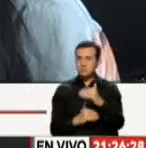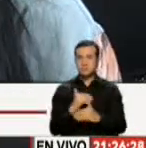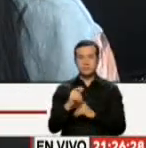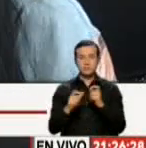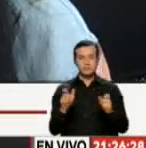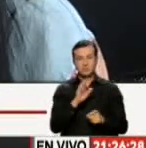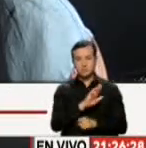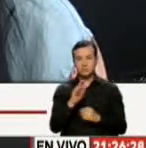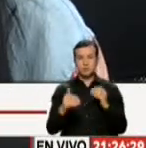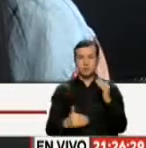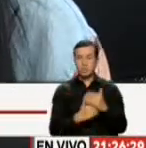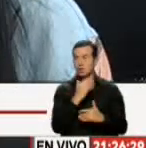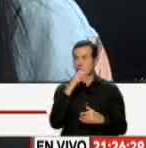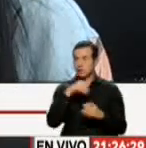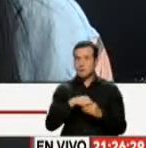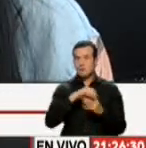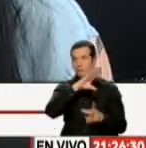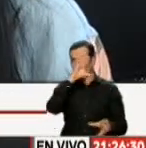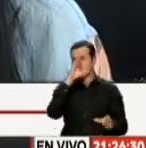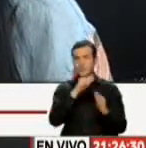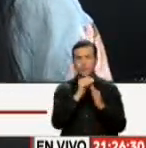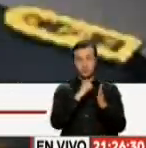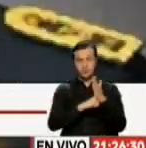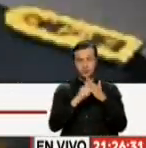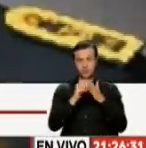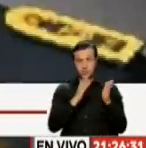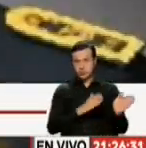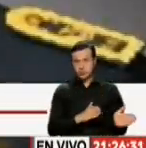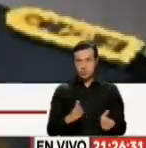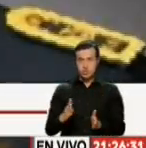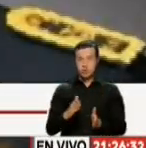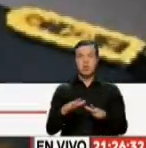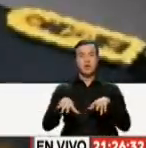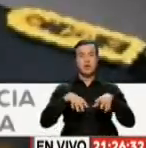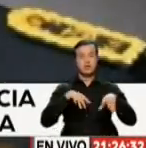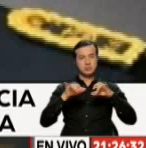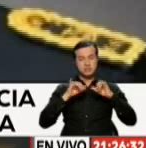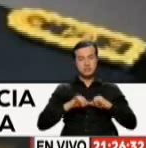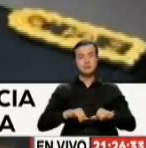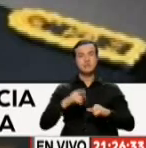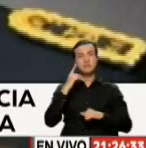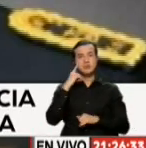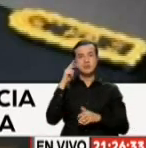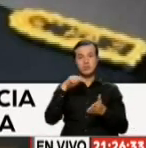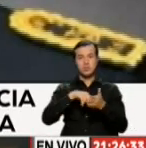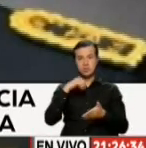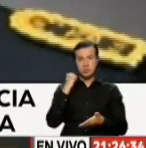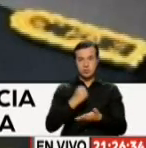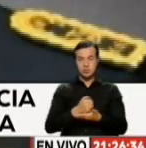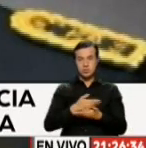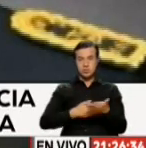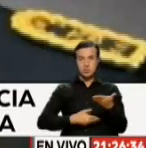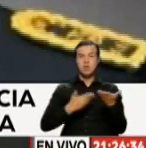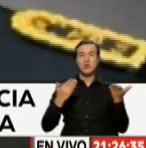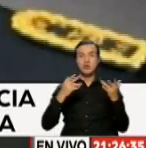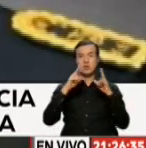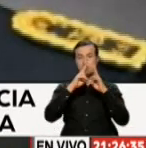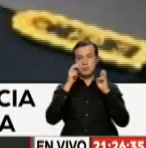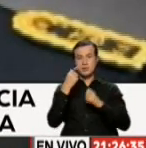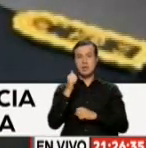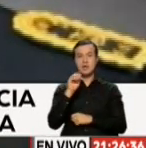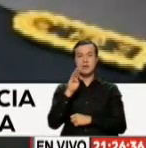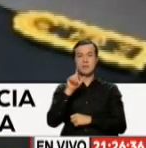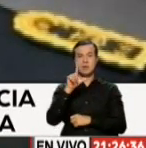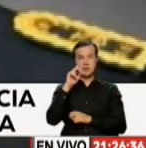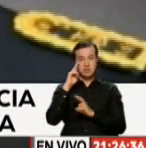quienes vengan, pues, encuentren un ministerio ordenado. Entre las últimas acciones está el haber notarizado los documentos relacionados con el caso Gabela,